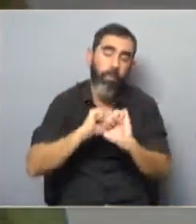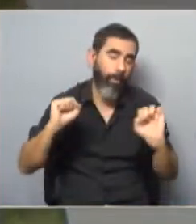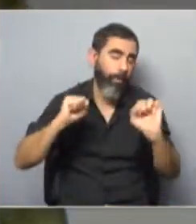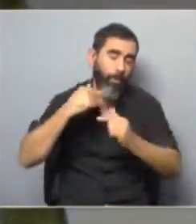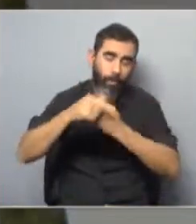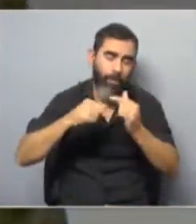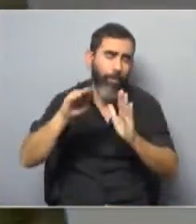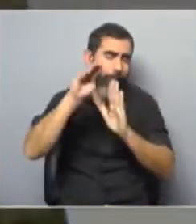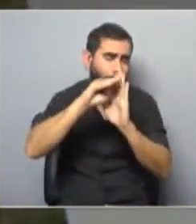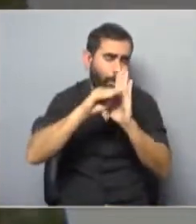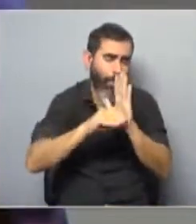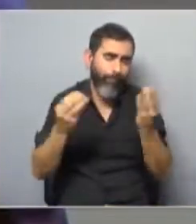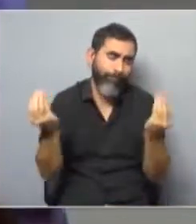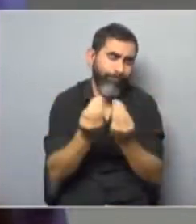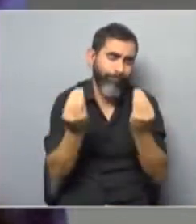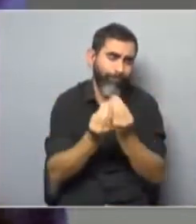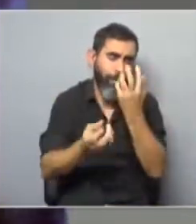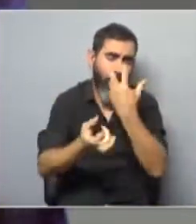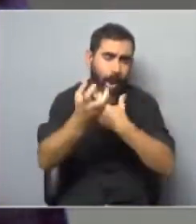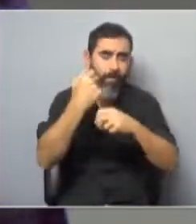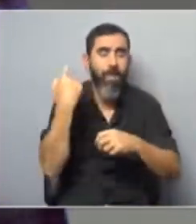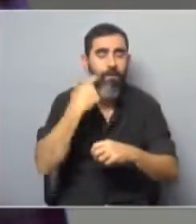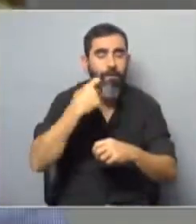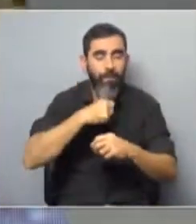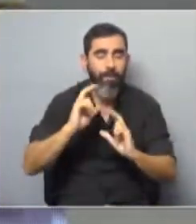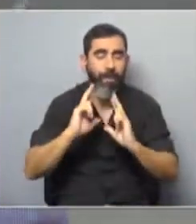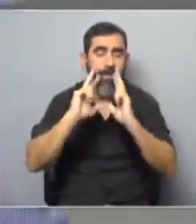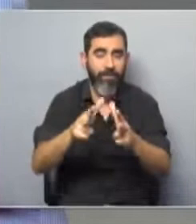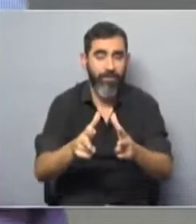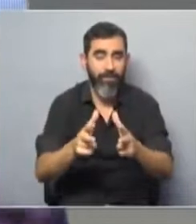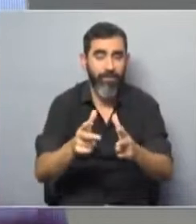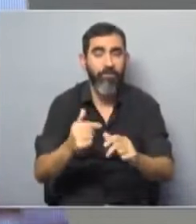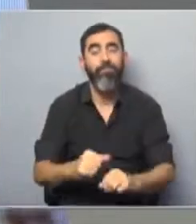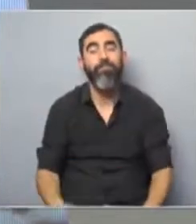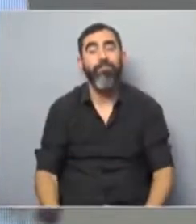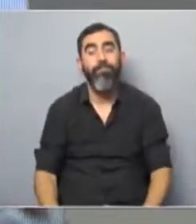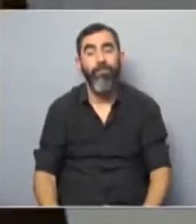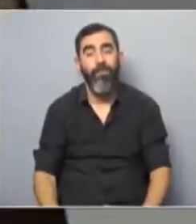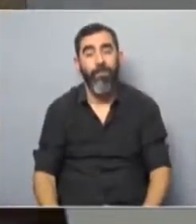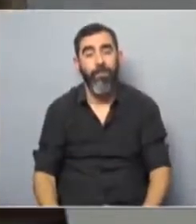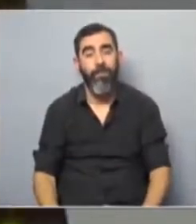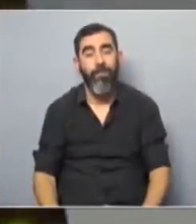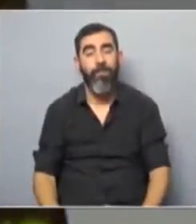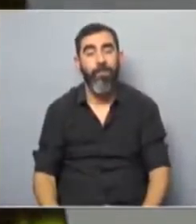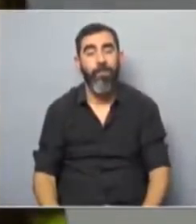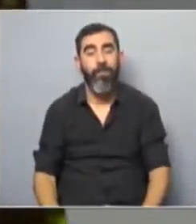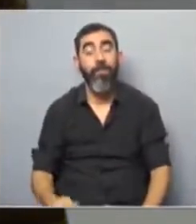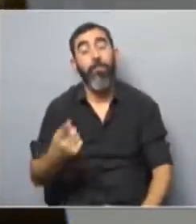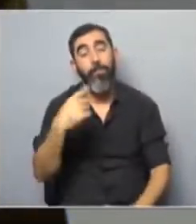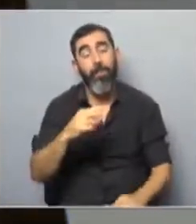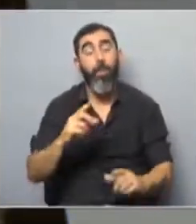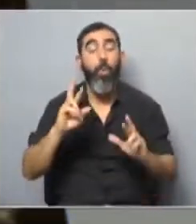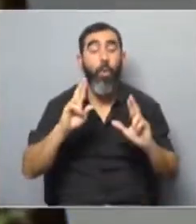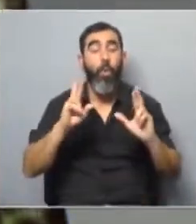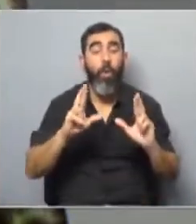hacer muchos programas más y hay un montón de especies que no aparecieron porque, bueno, son exóticas, son invasoras, pero no están en la primera línea, pero espero